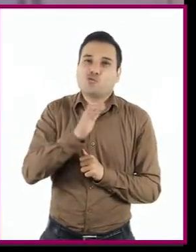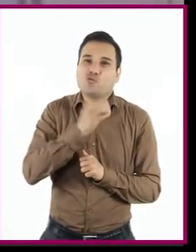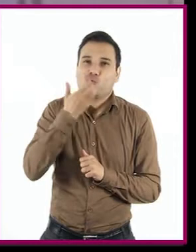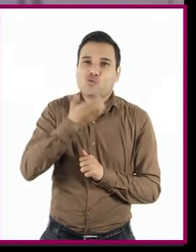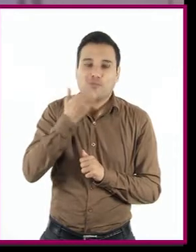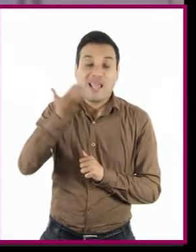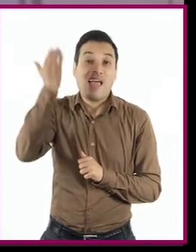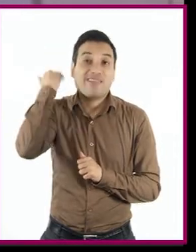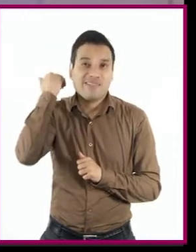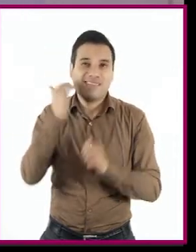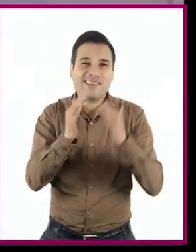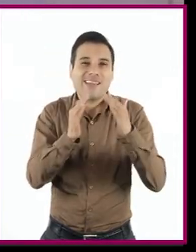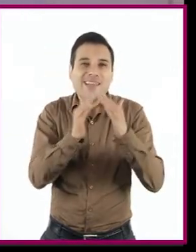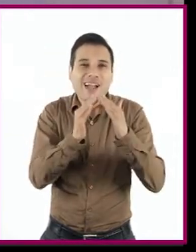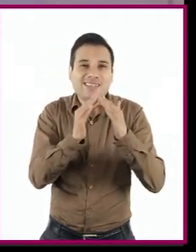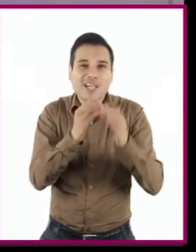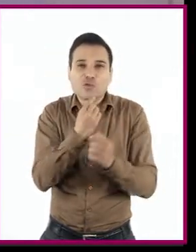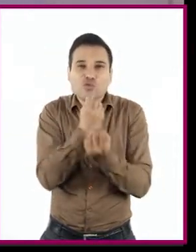internado.